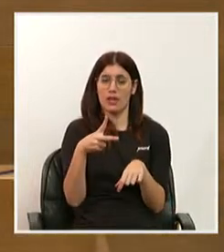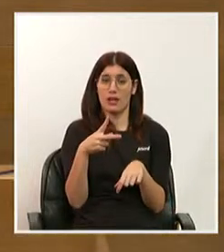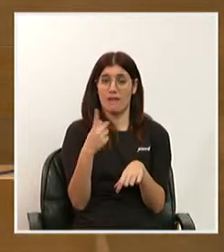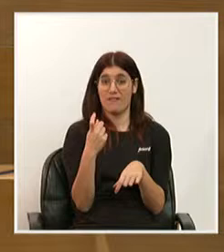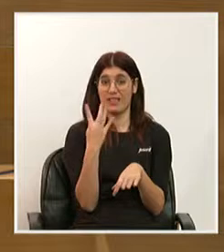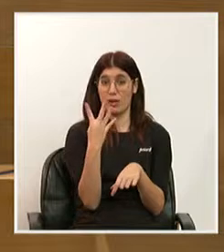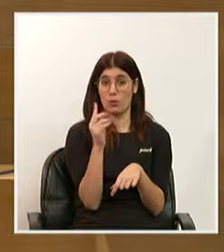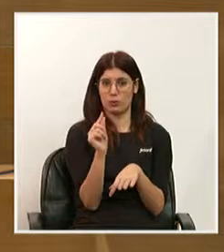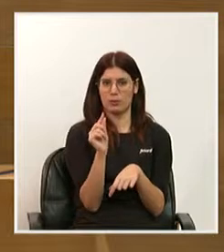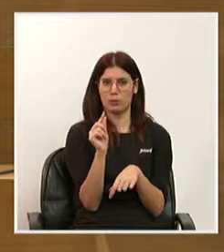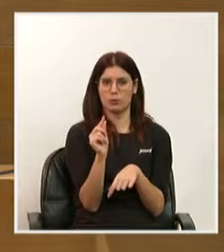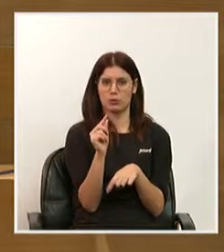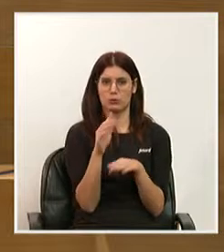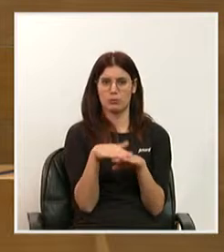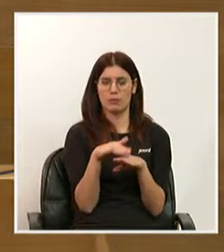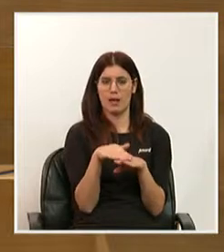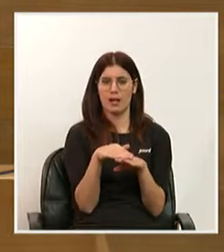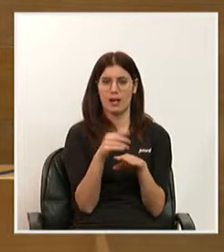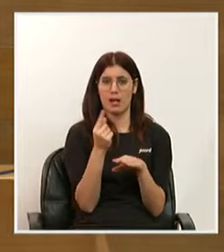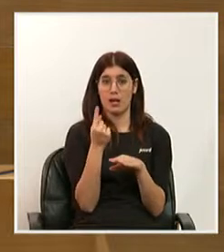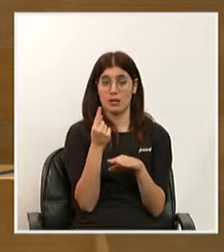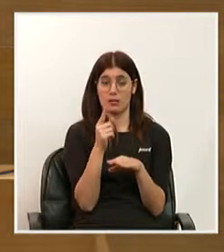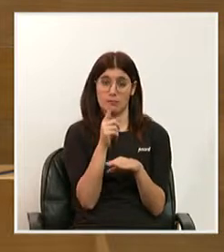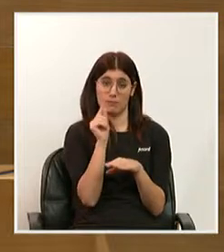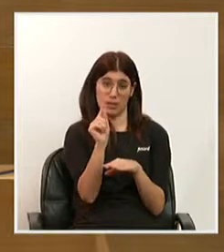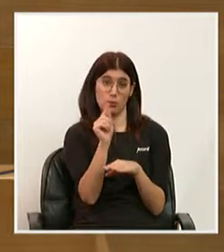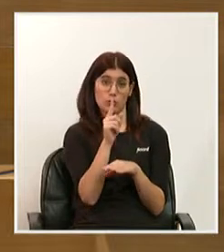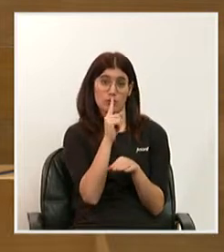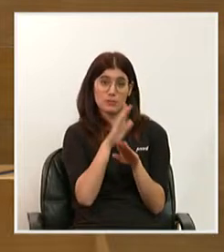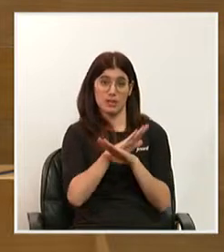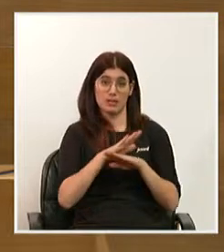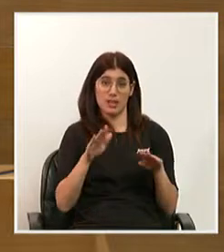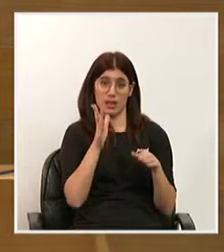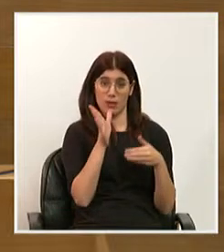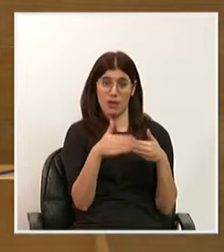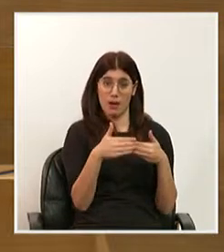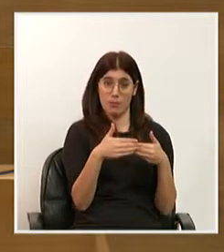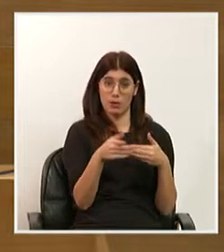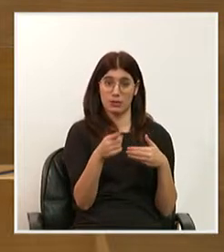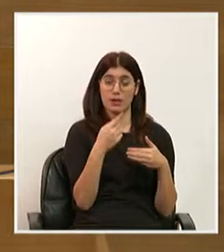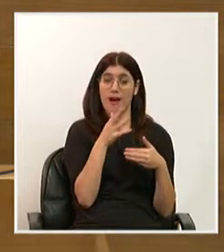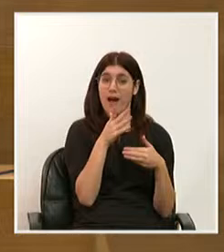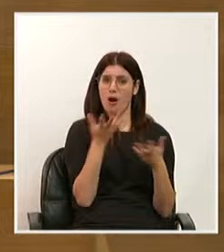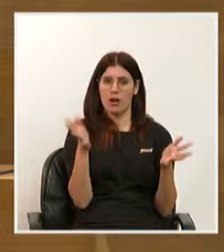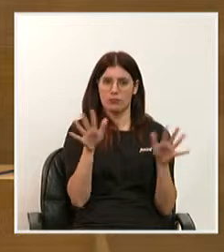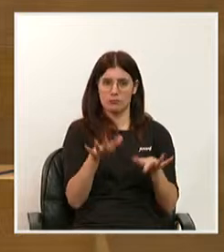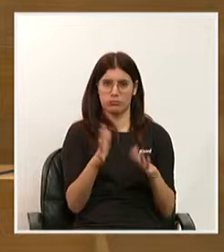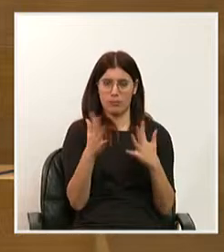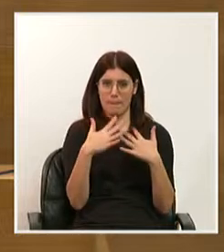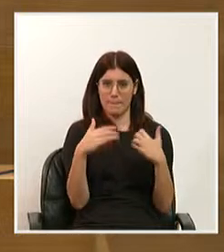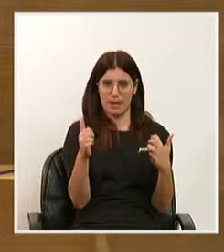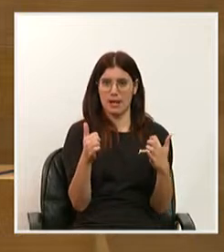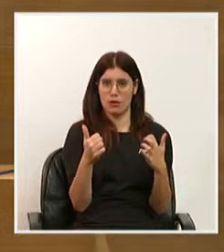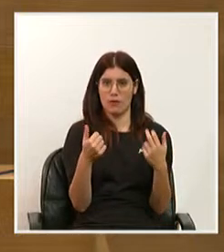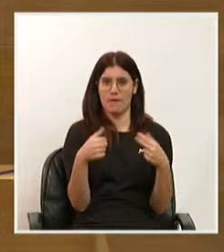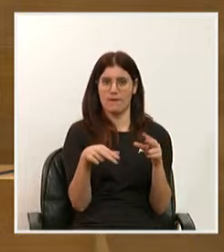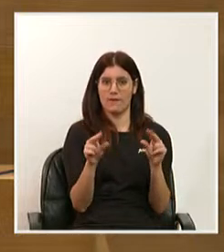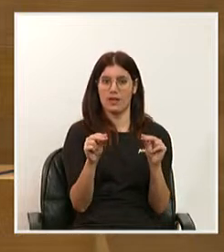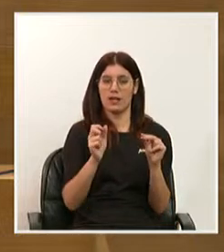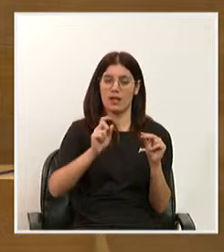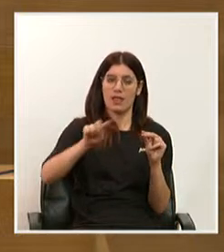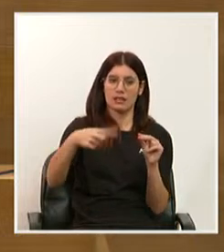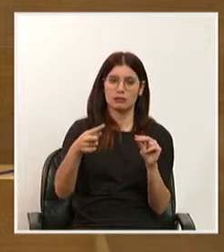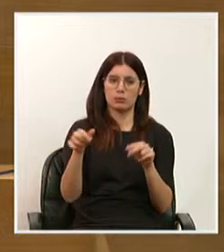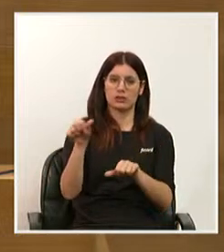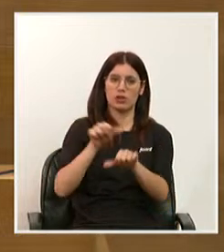minutos para los minutos de silencio que hemos de guardar en la puerta suspendemos el pleno si les parece y luego lo